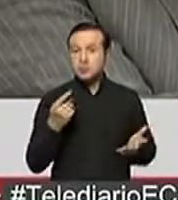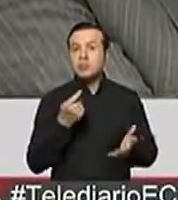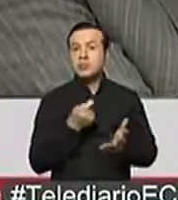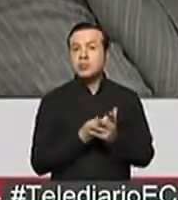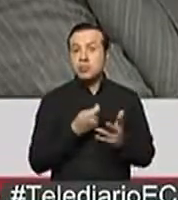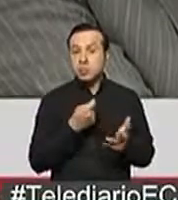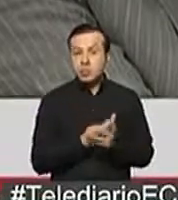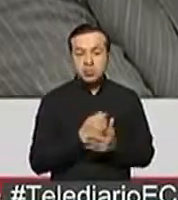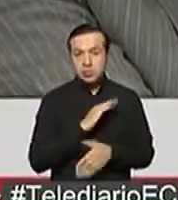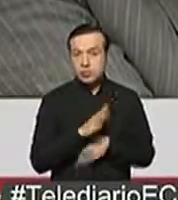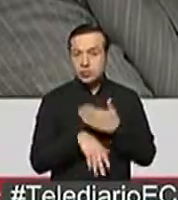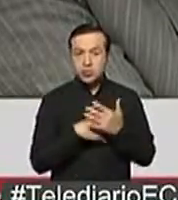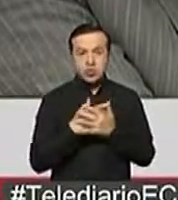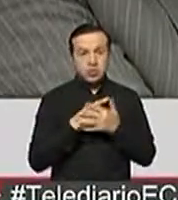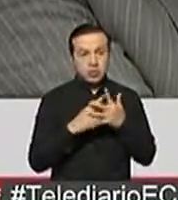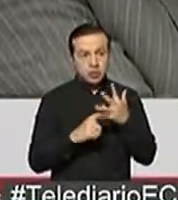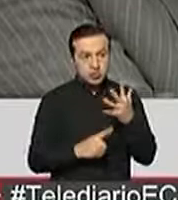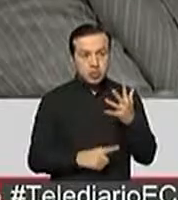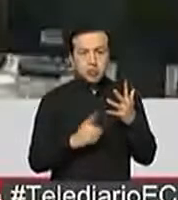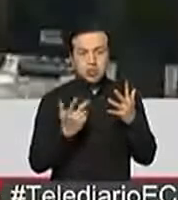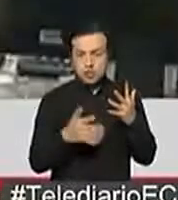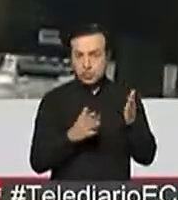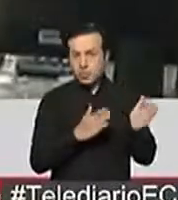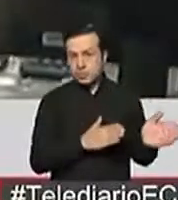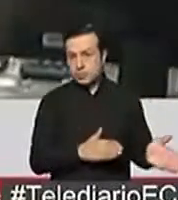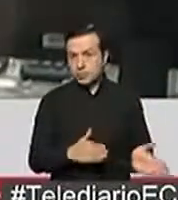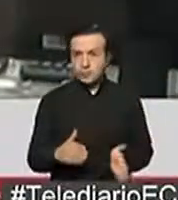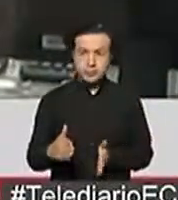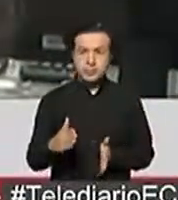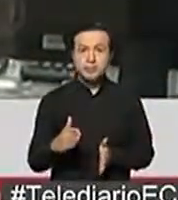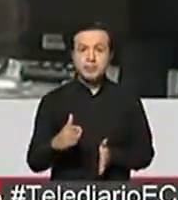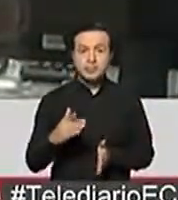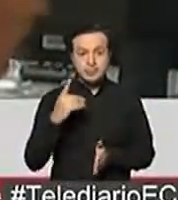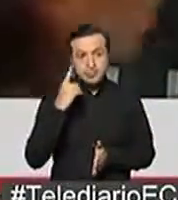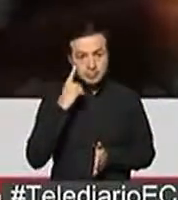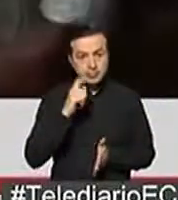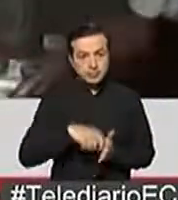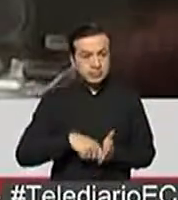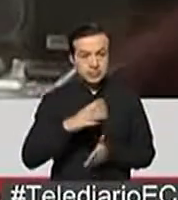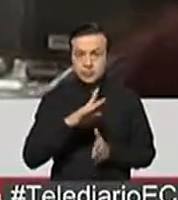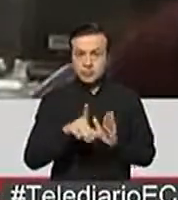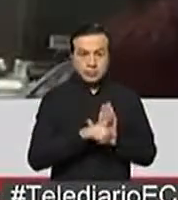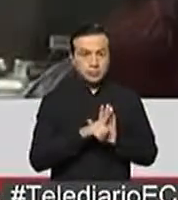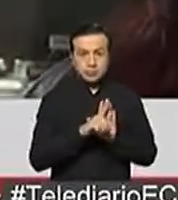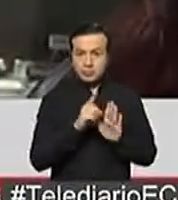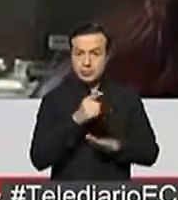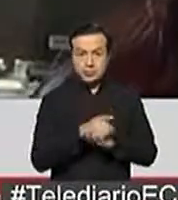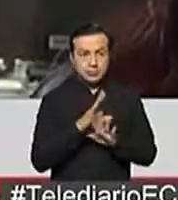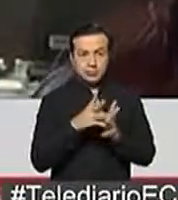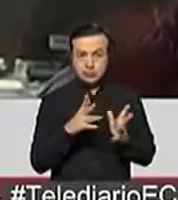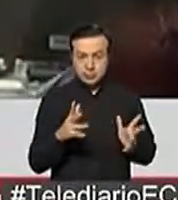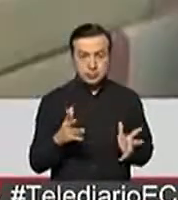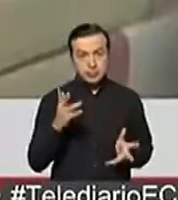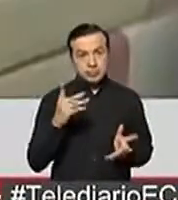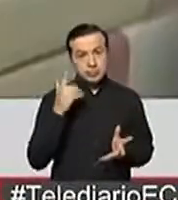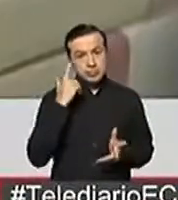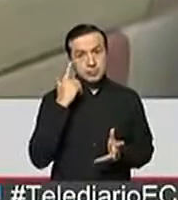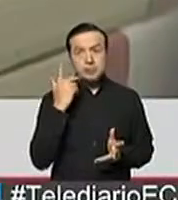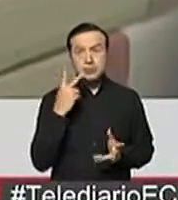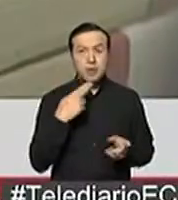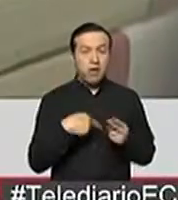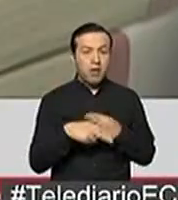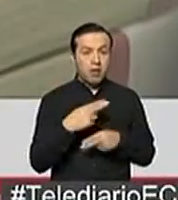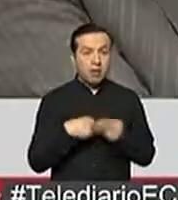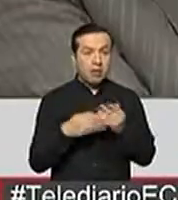compra de todos los activos de la cooperativa Coopera. Una transacción que no autorizaba la ley y que configuraría un posible caso de